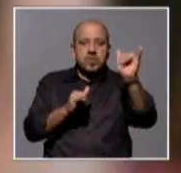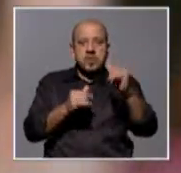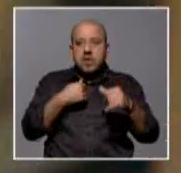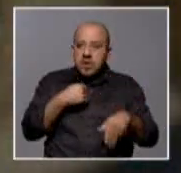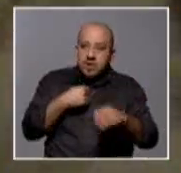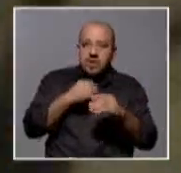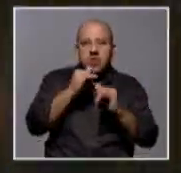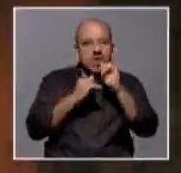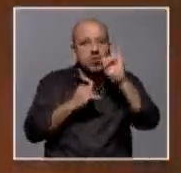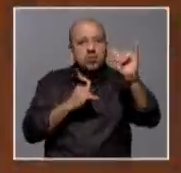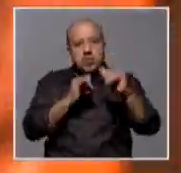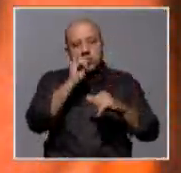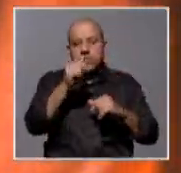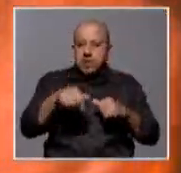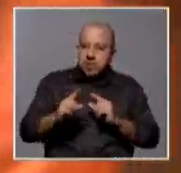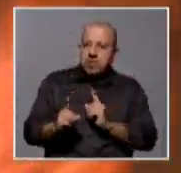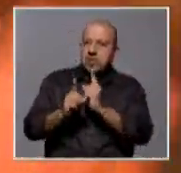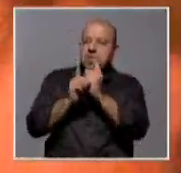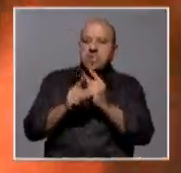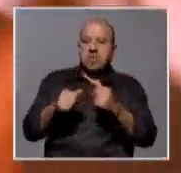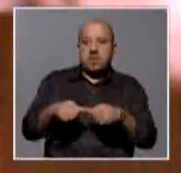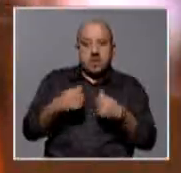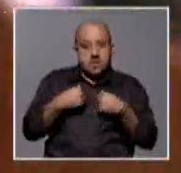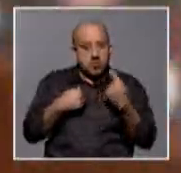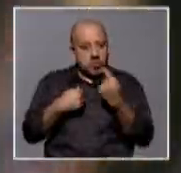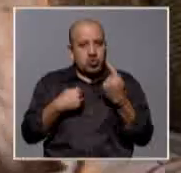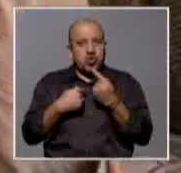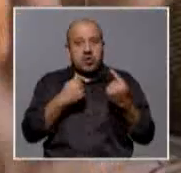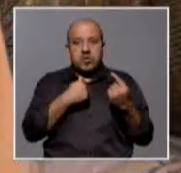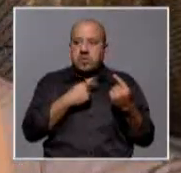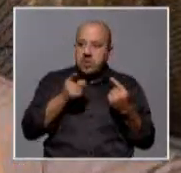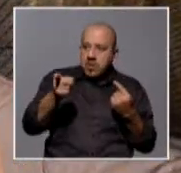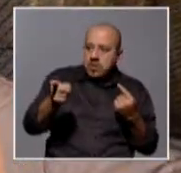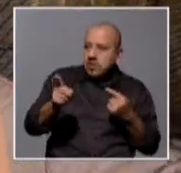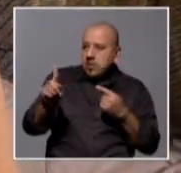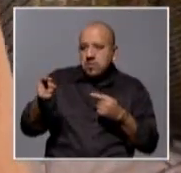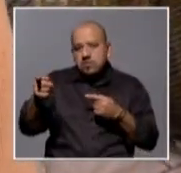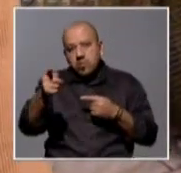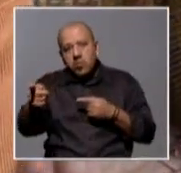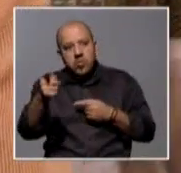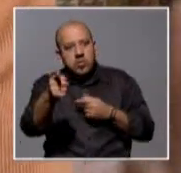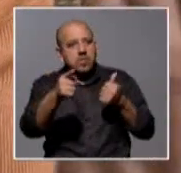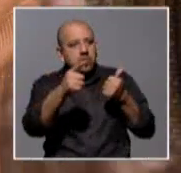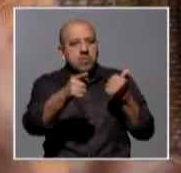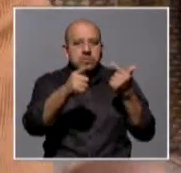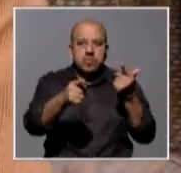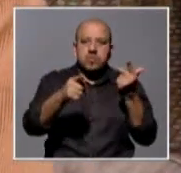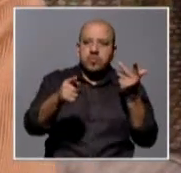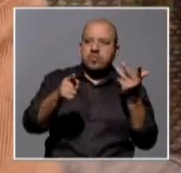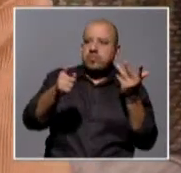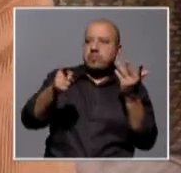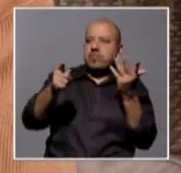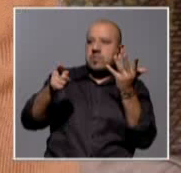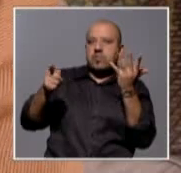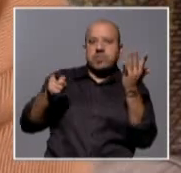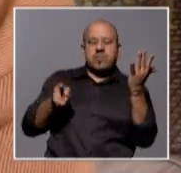nos encontrábamos y ahí empezamos a ver que yo no era única y la otra que no era única, ¿no? Sino que mucha gente